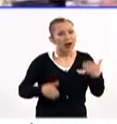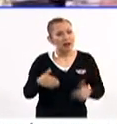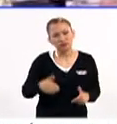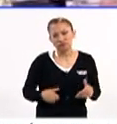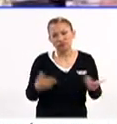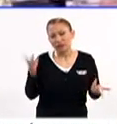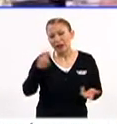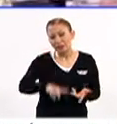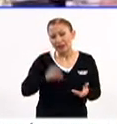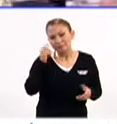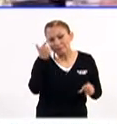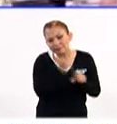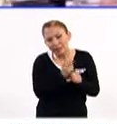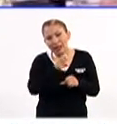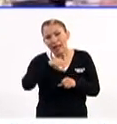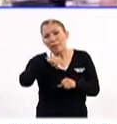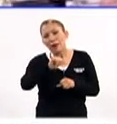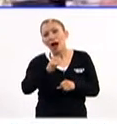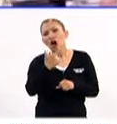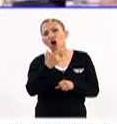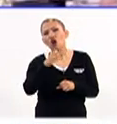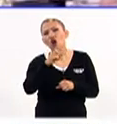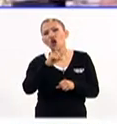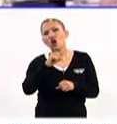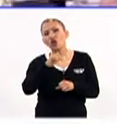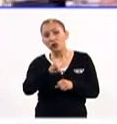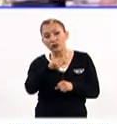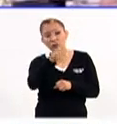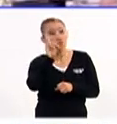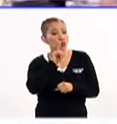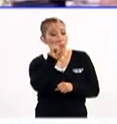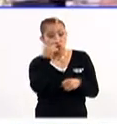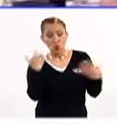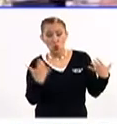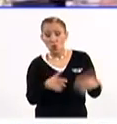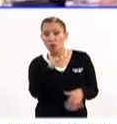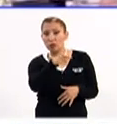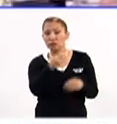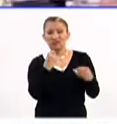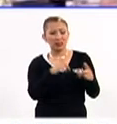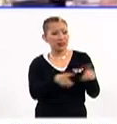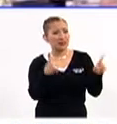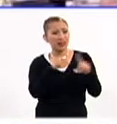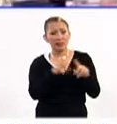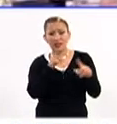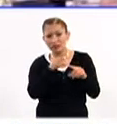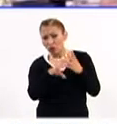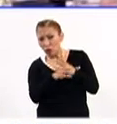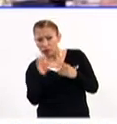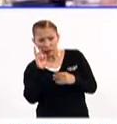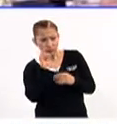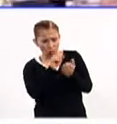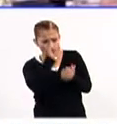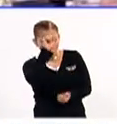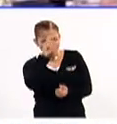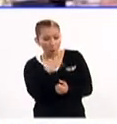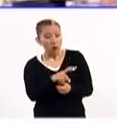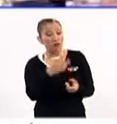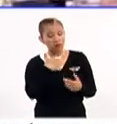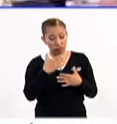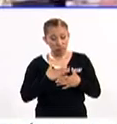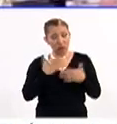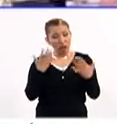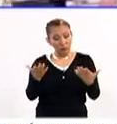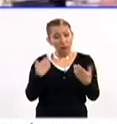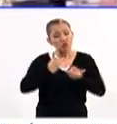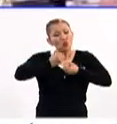Entonces realmente descubrir a Emma Godoy es descubrir a una mujer de miles de facetas, pero sobre todo con una gran disposición